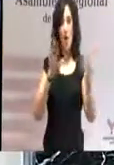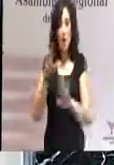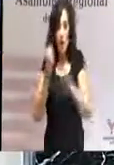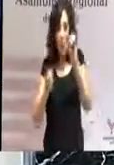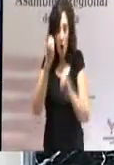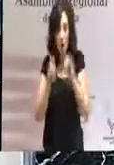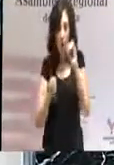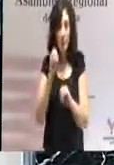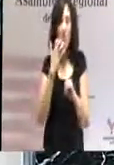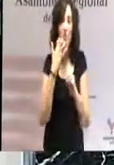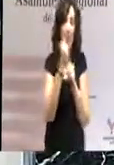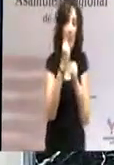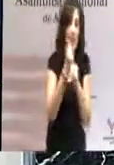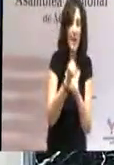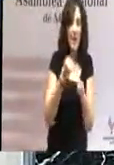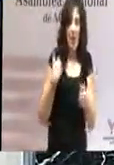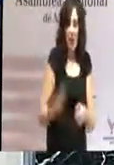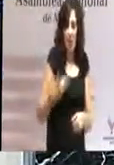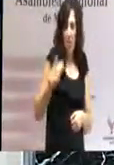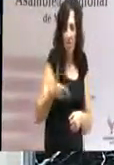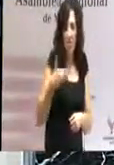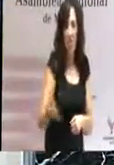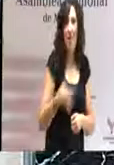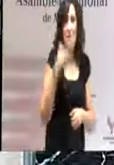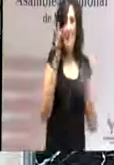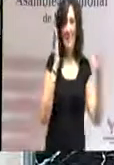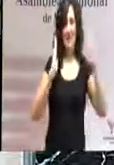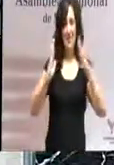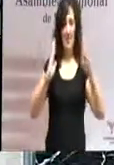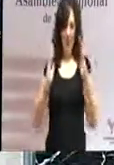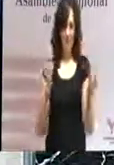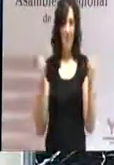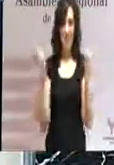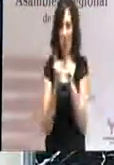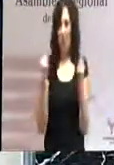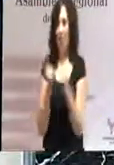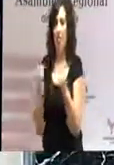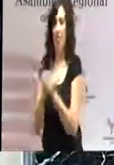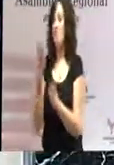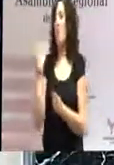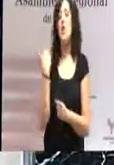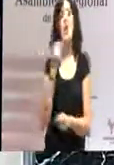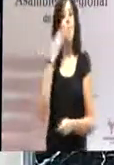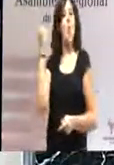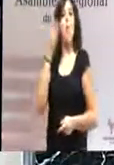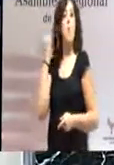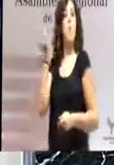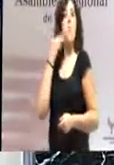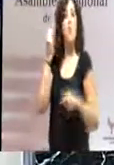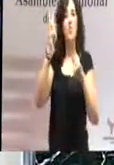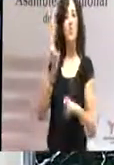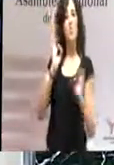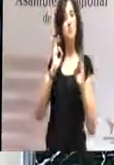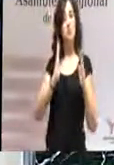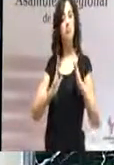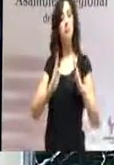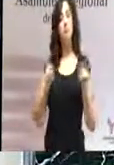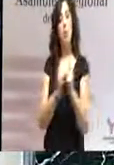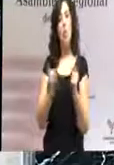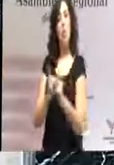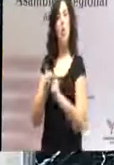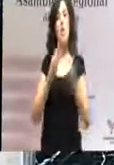95%, empleo precario y temporal. Y, sin embargo, usted ayer sacaba pecho, señor presidente, tasas de temporalidad que rozan